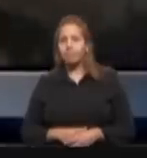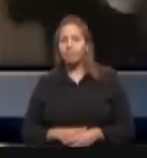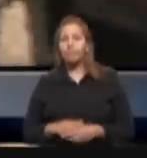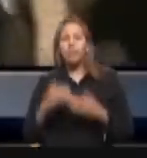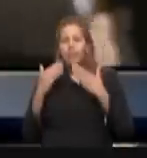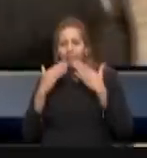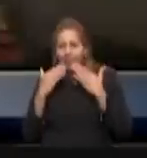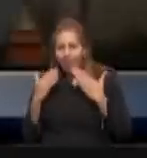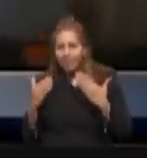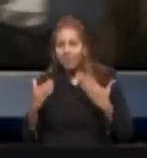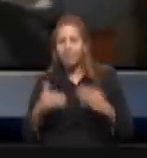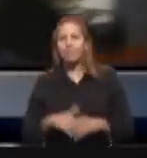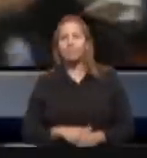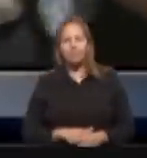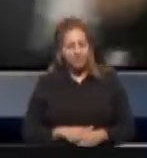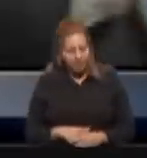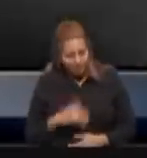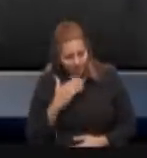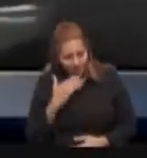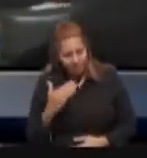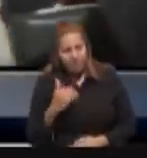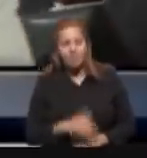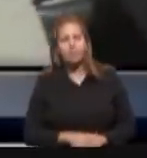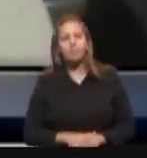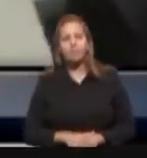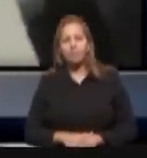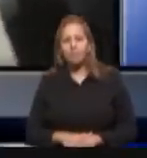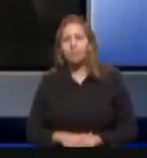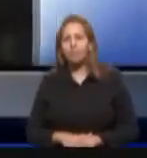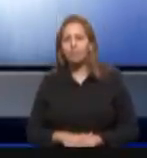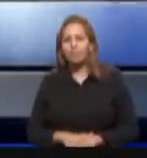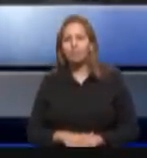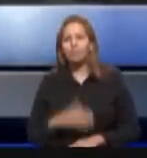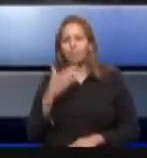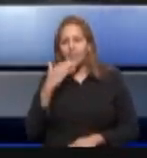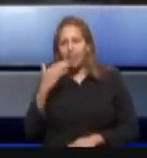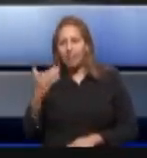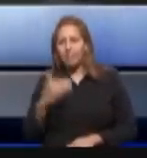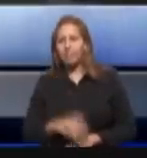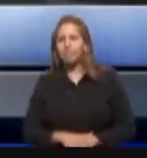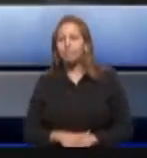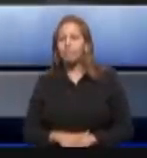Muchas gracias. Muchas gracias. Muchas gracias.